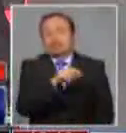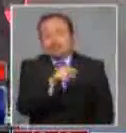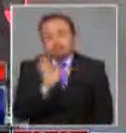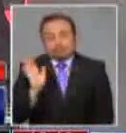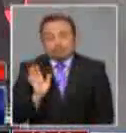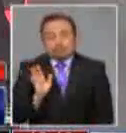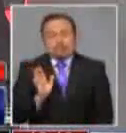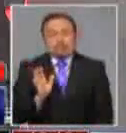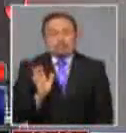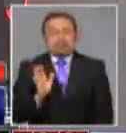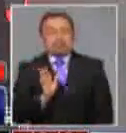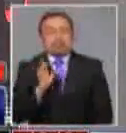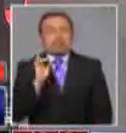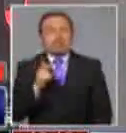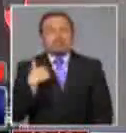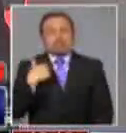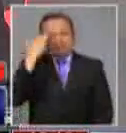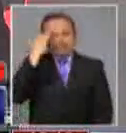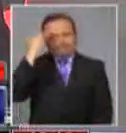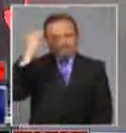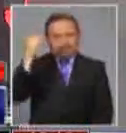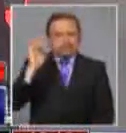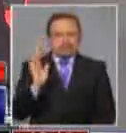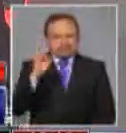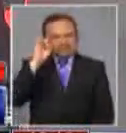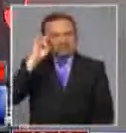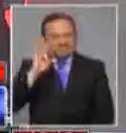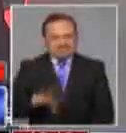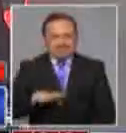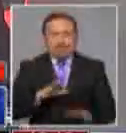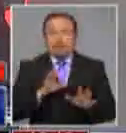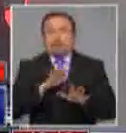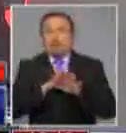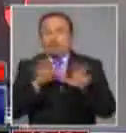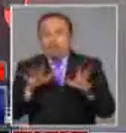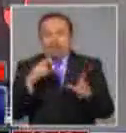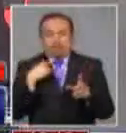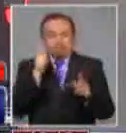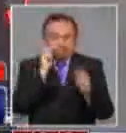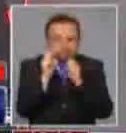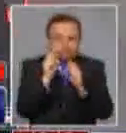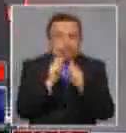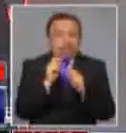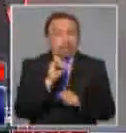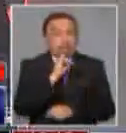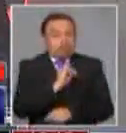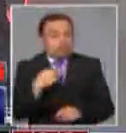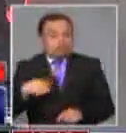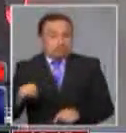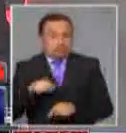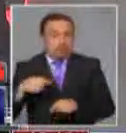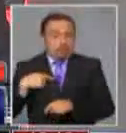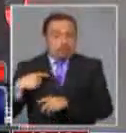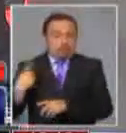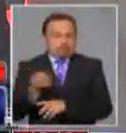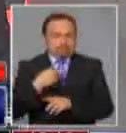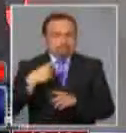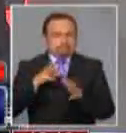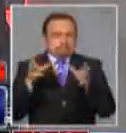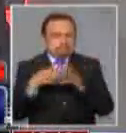nosotros estamos bastante grandecitos y sabemos los riesgos que corremos Y si por defender a nuestros colegas y